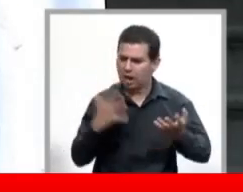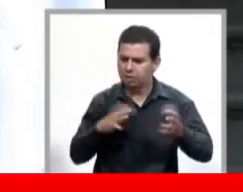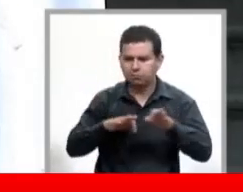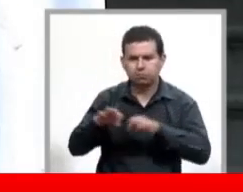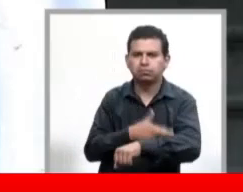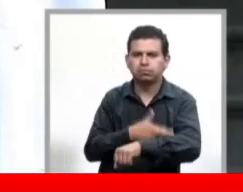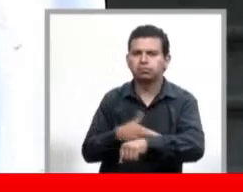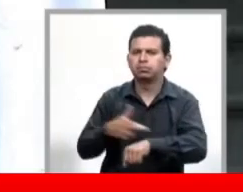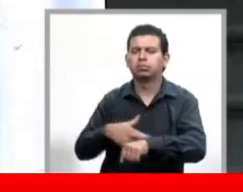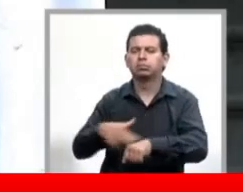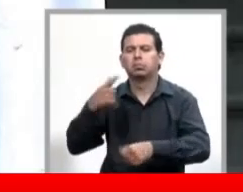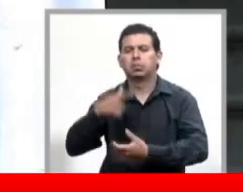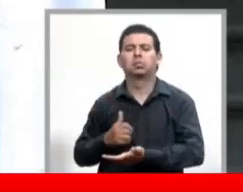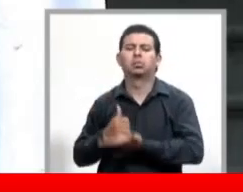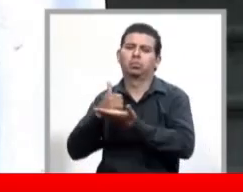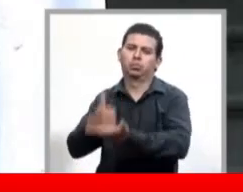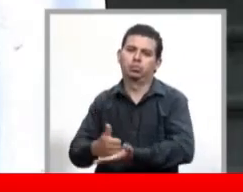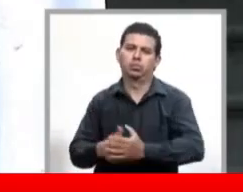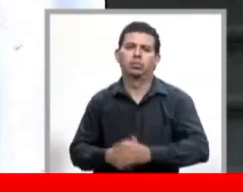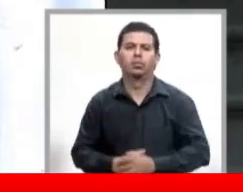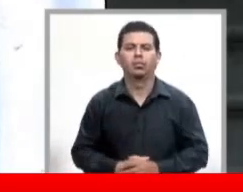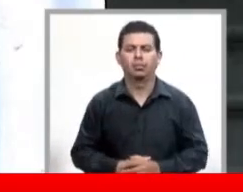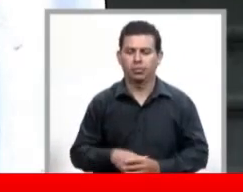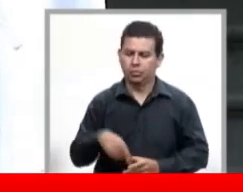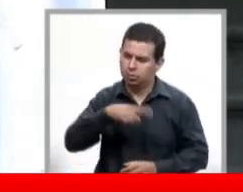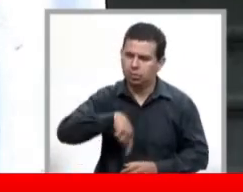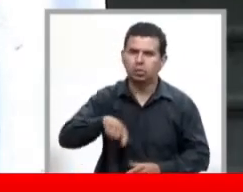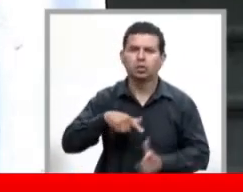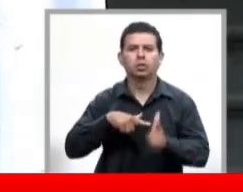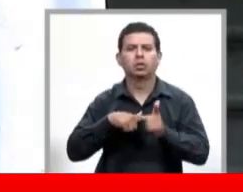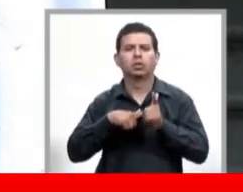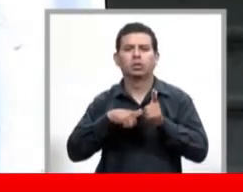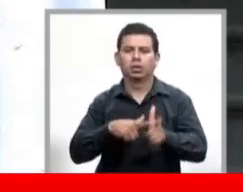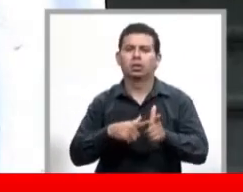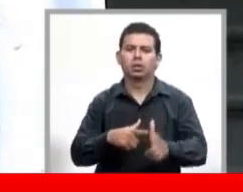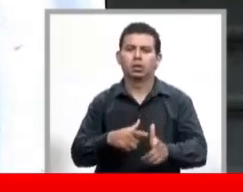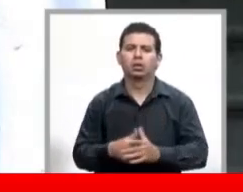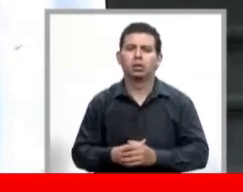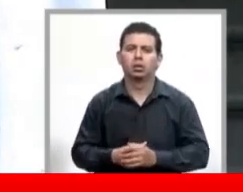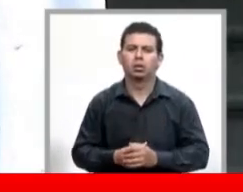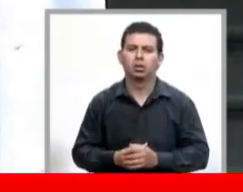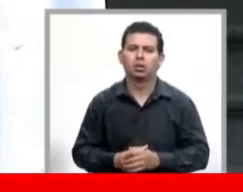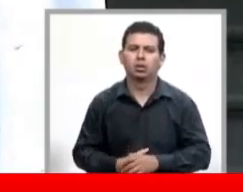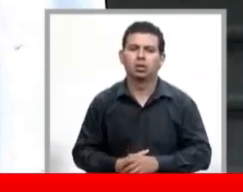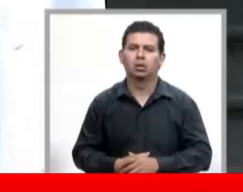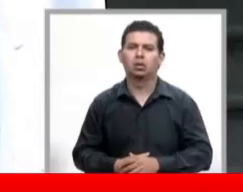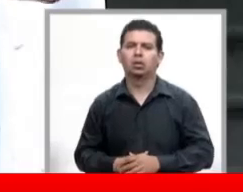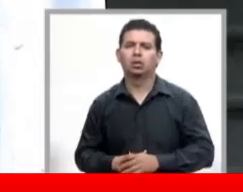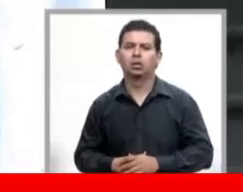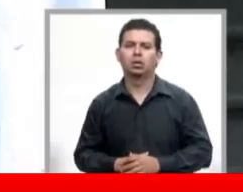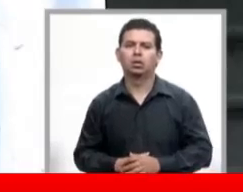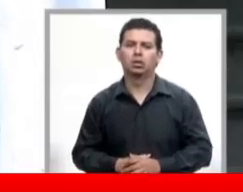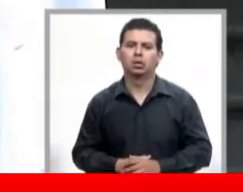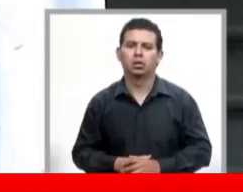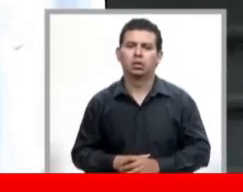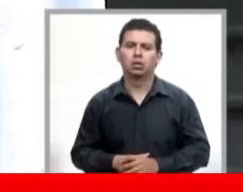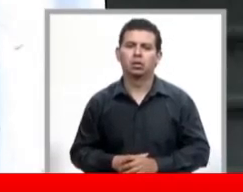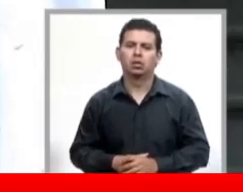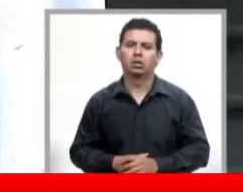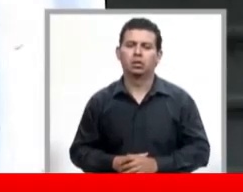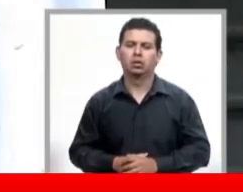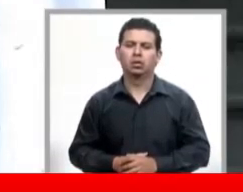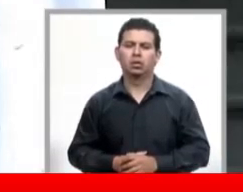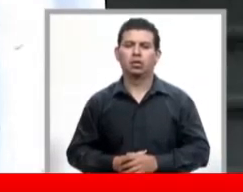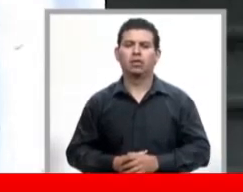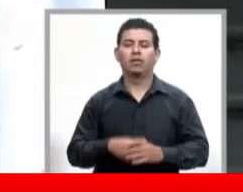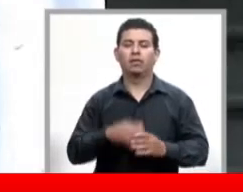es el INSABI, y estaremos recibiendo, en cuanto lleguen también los